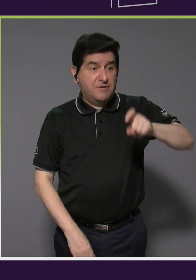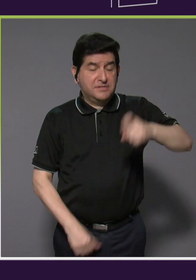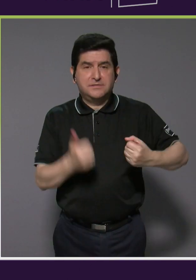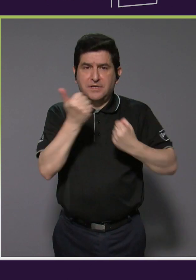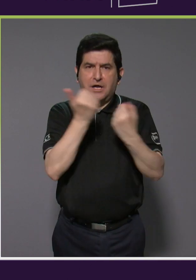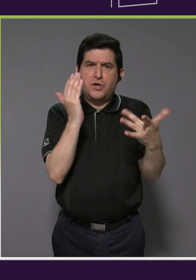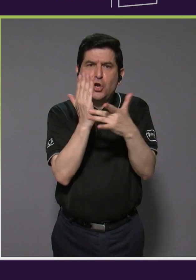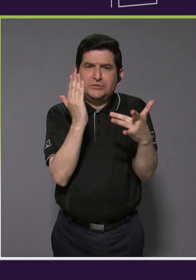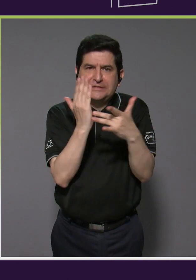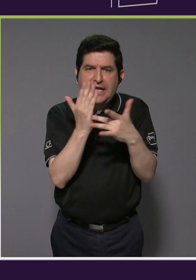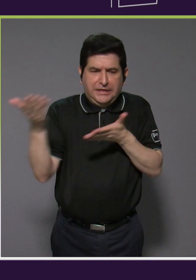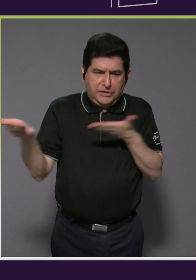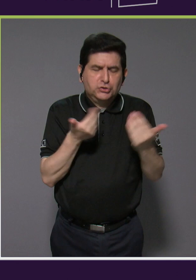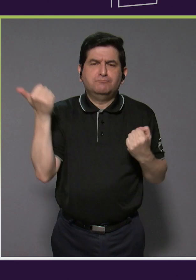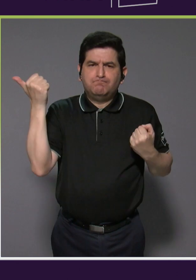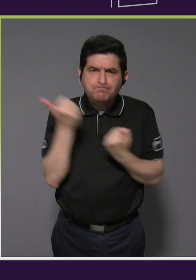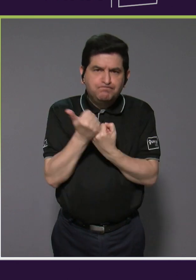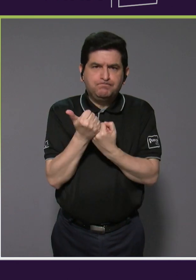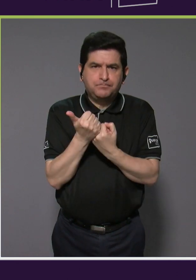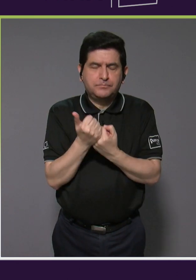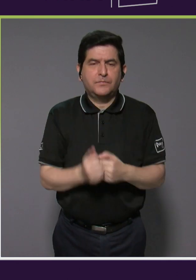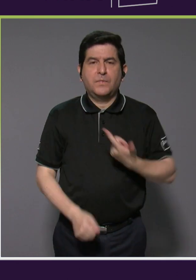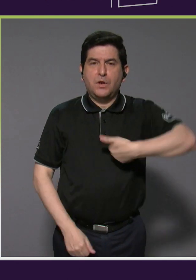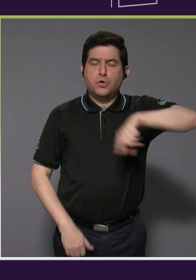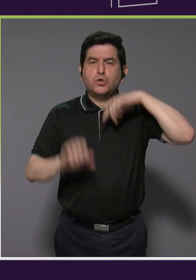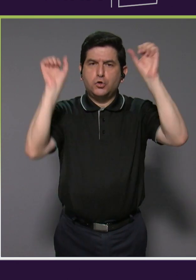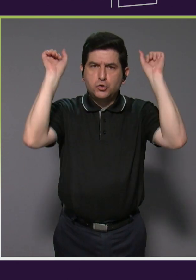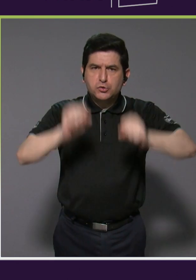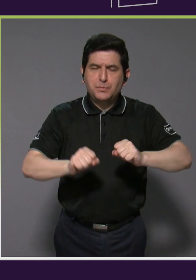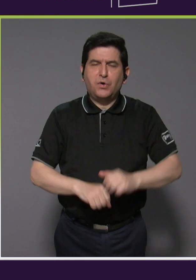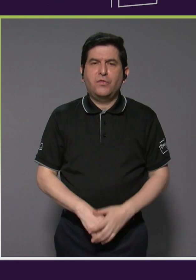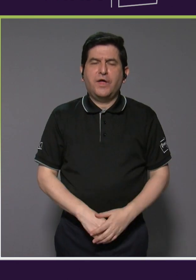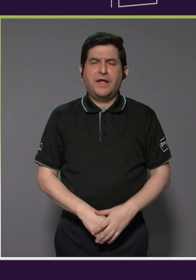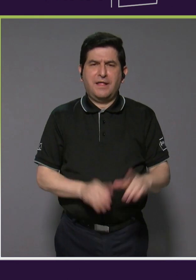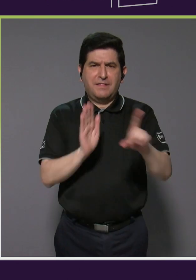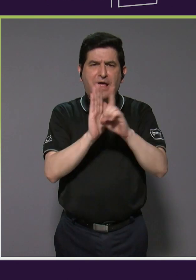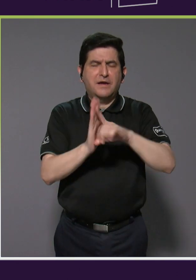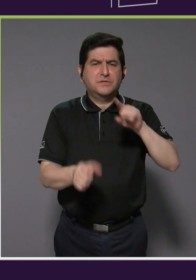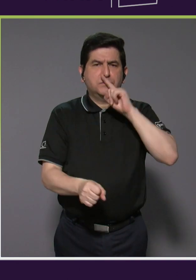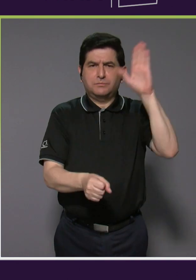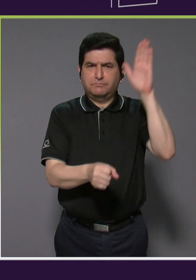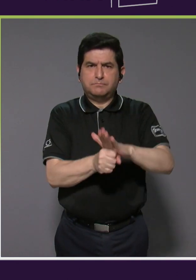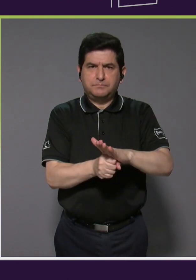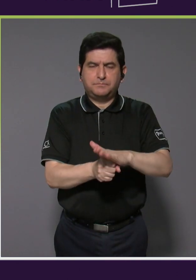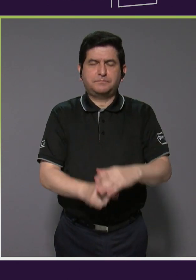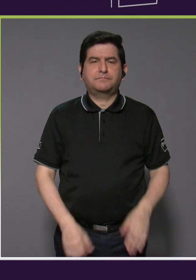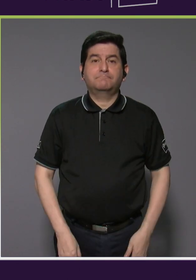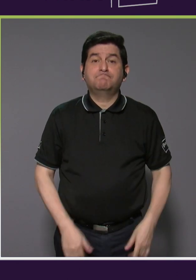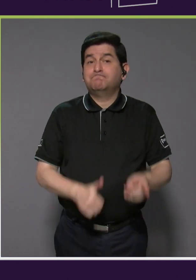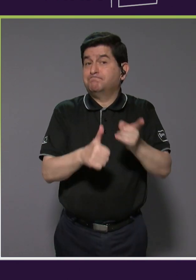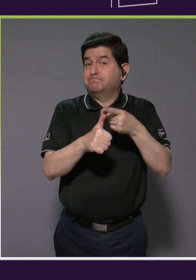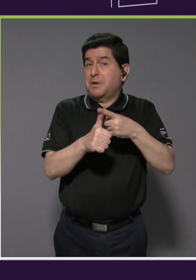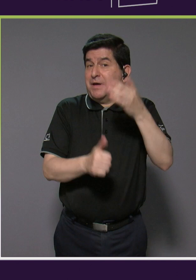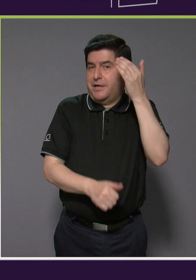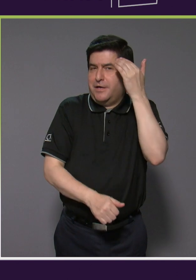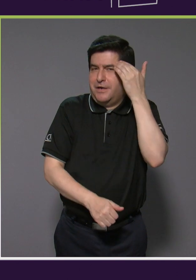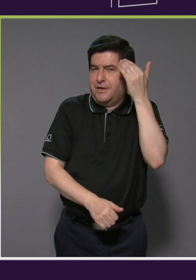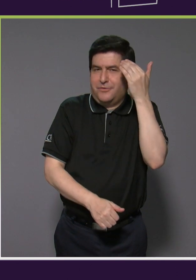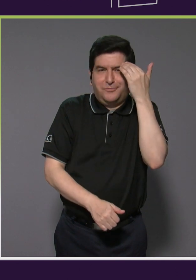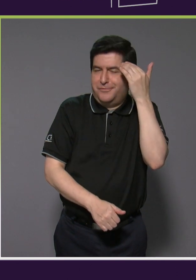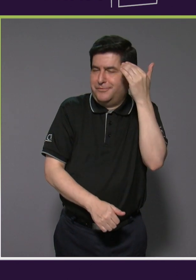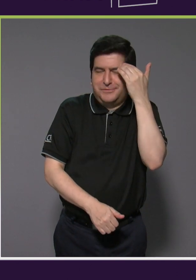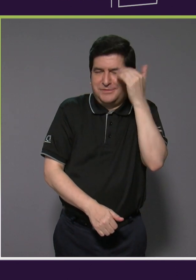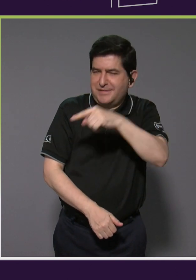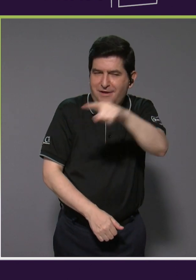apoyos técnicos y los servicios de apoyo para que nosotros podamos ejercer nuestros derechos, ¿verdad? Eso es primero